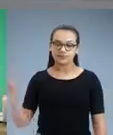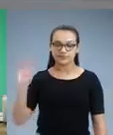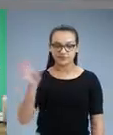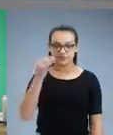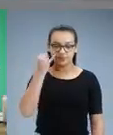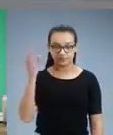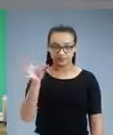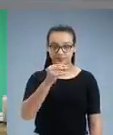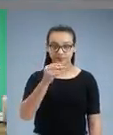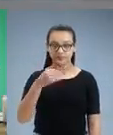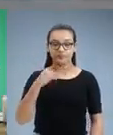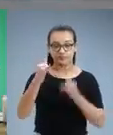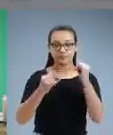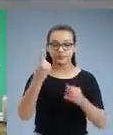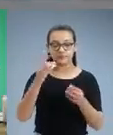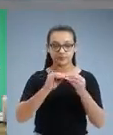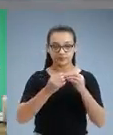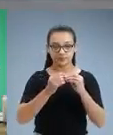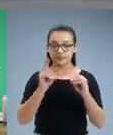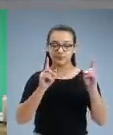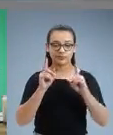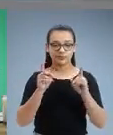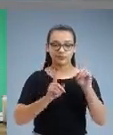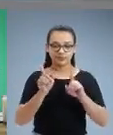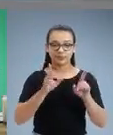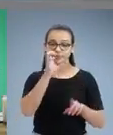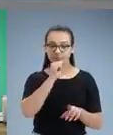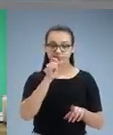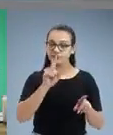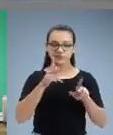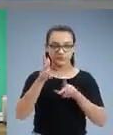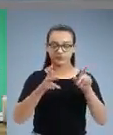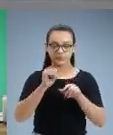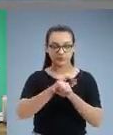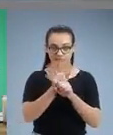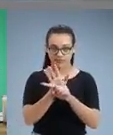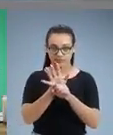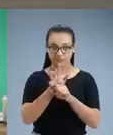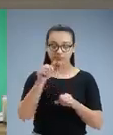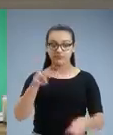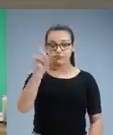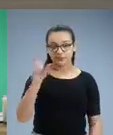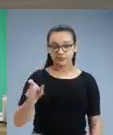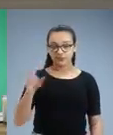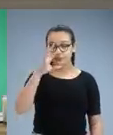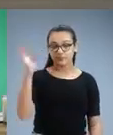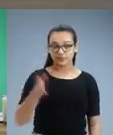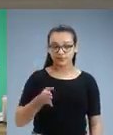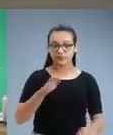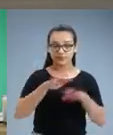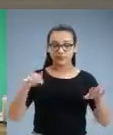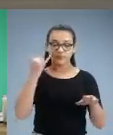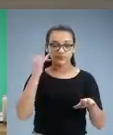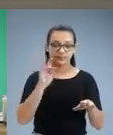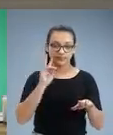Hola a todas y todos. Vengo a hablarles de un problema, a veces invisible, y no hablo de un virus. En Argentina el 70%